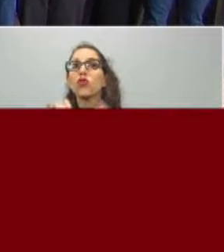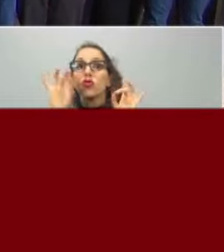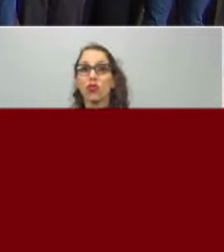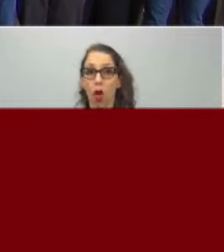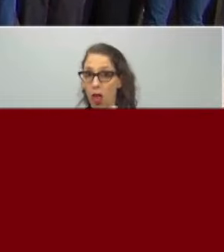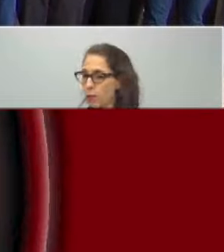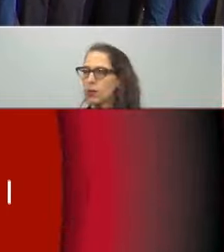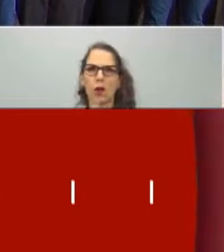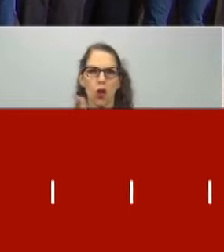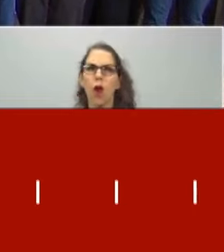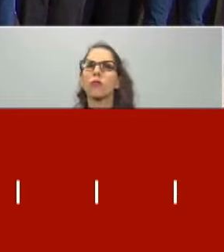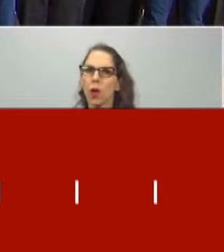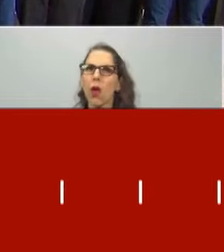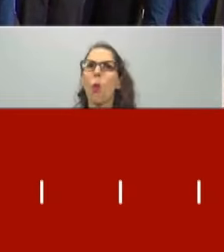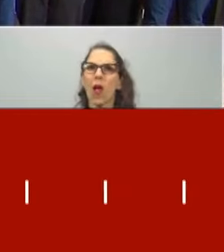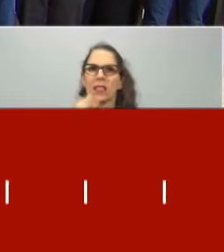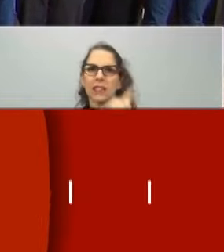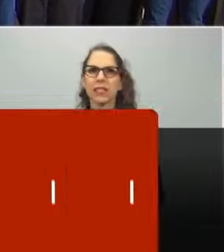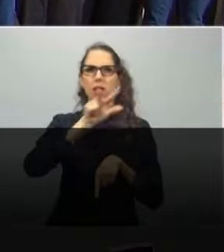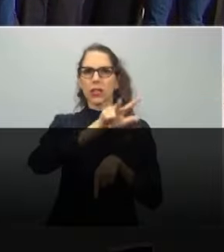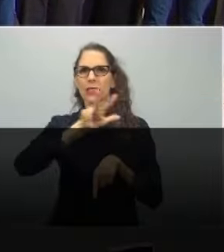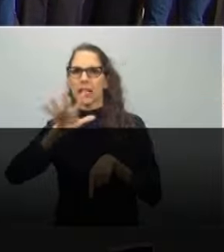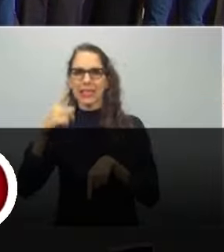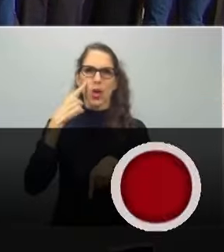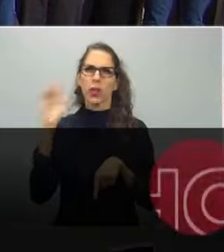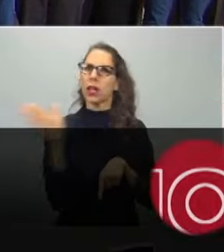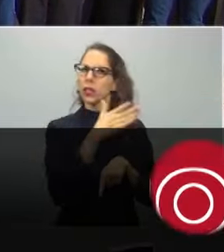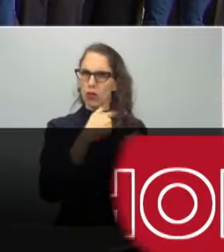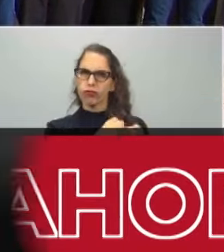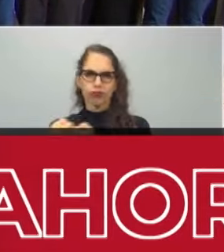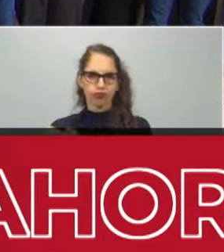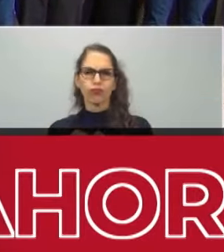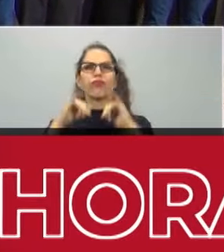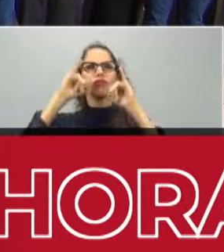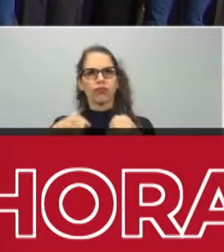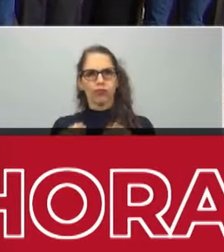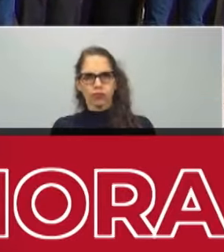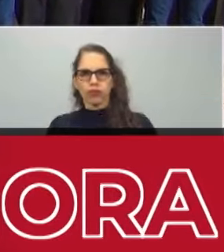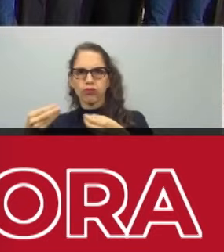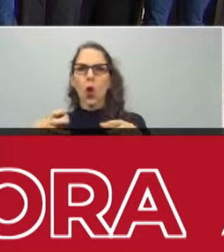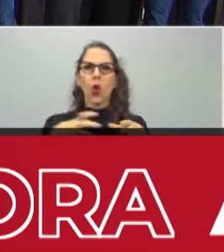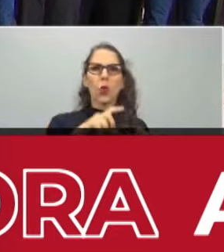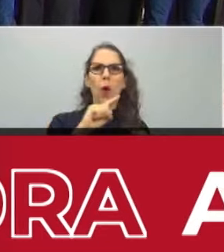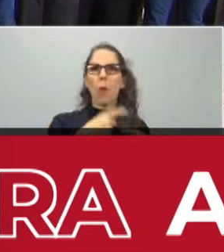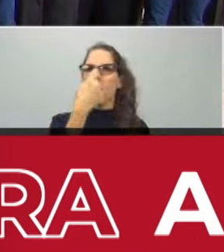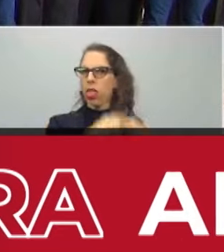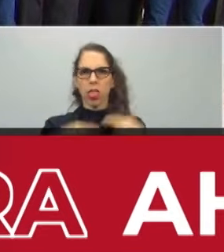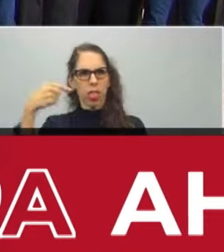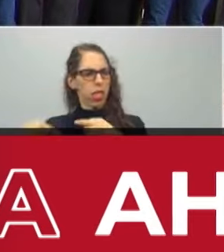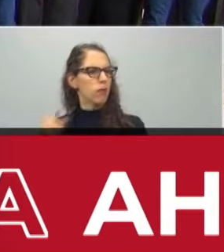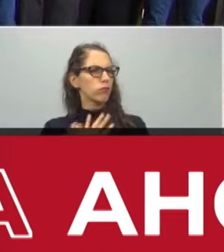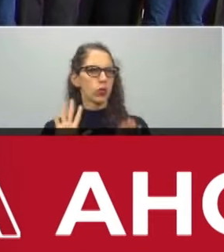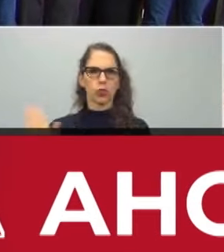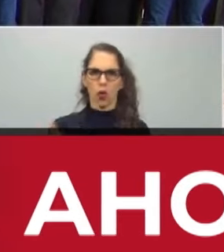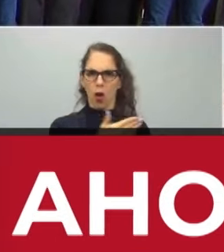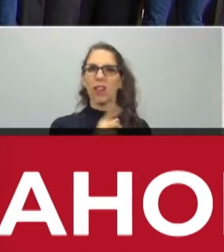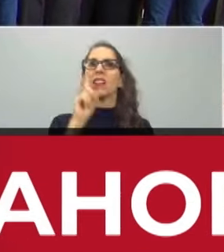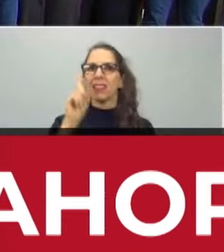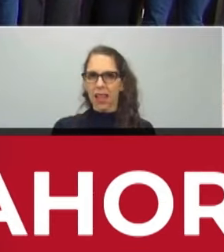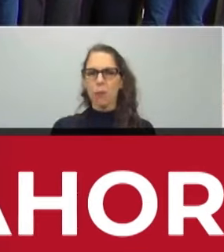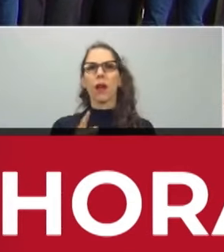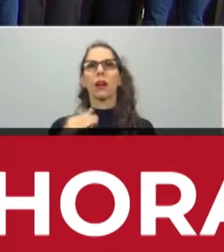pago de deudas del Estado Nacional con los bonaerenses y ahora allí en la Casa de Gobierno de la provincia está ampliando detalles